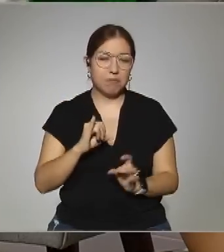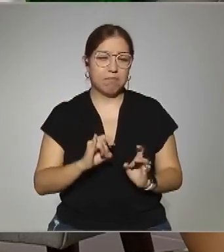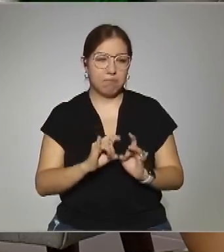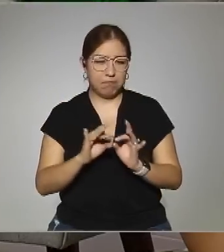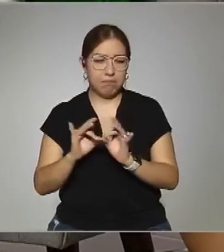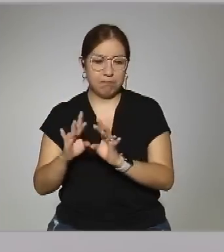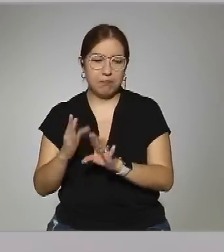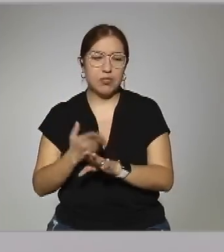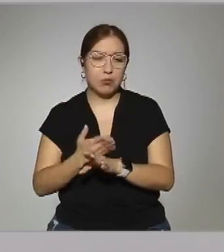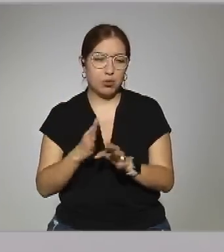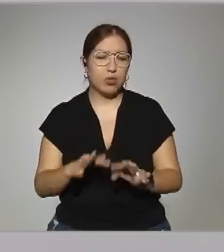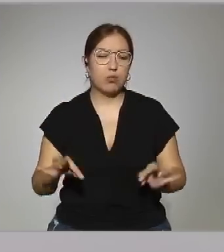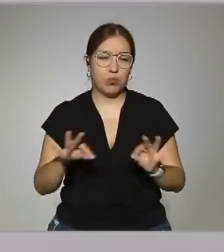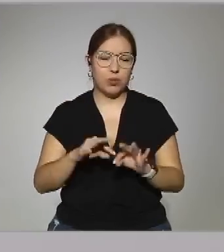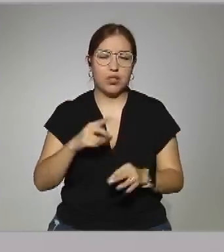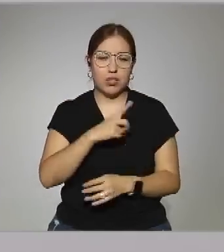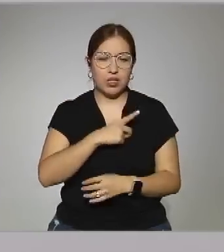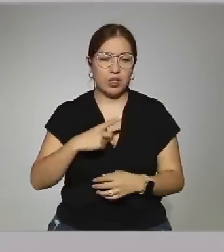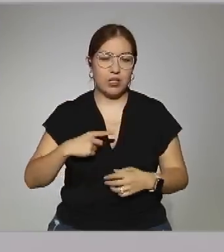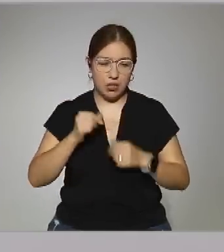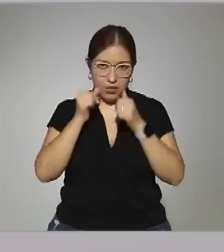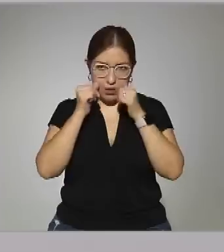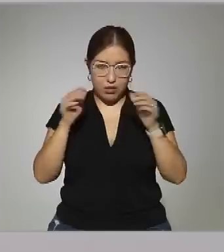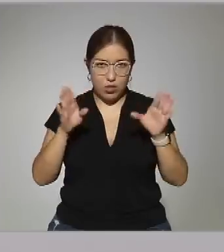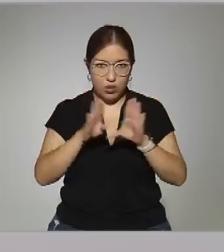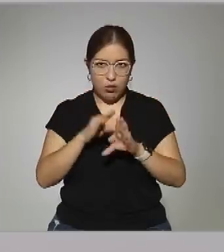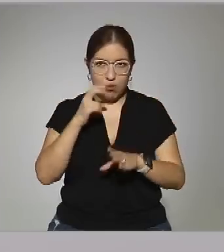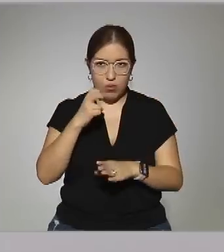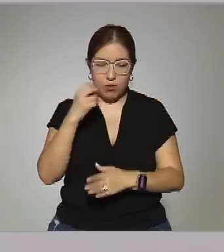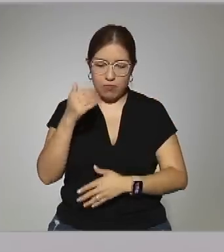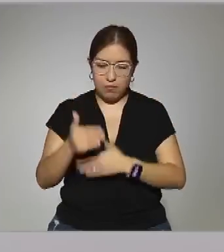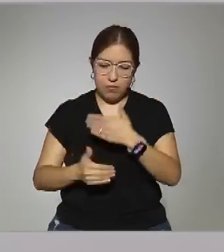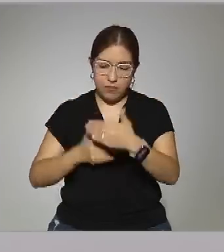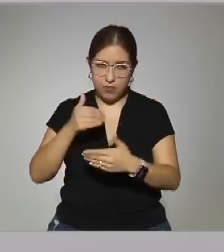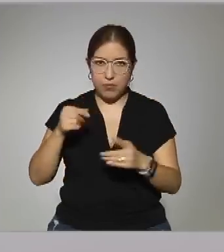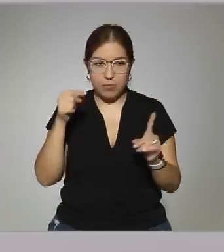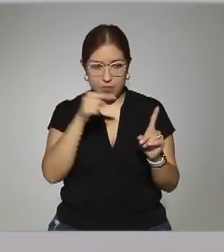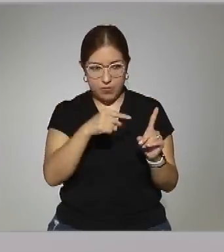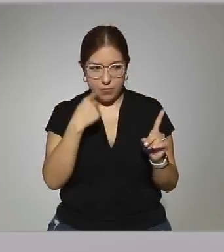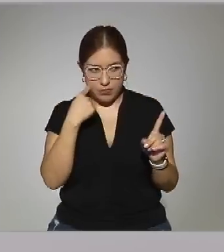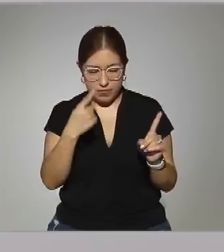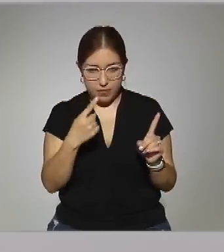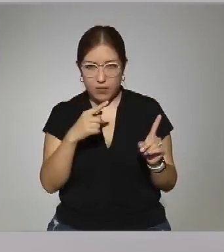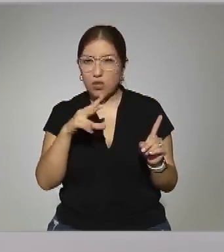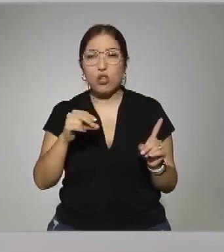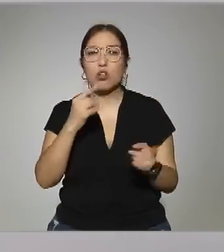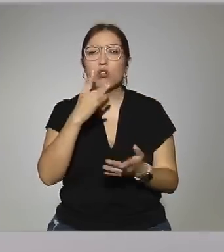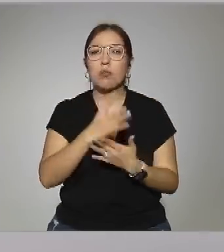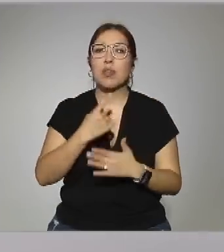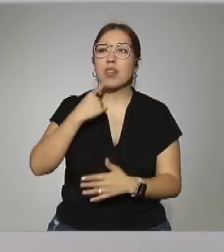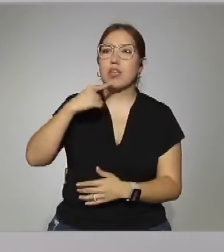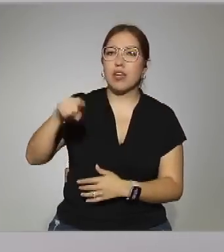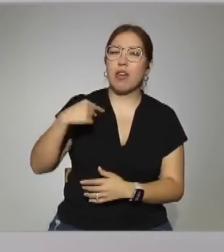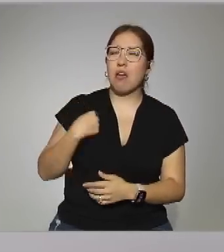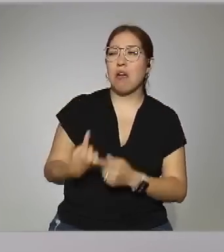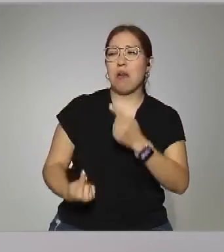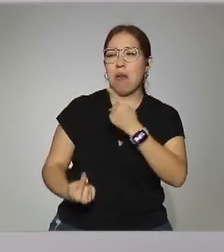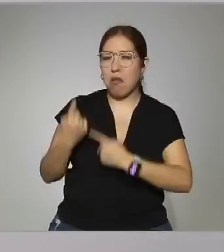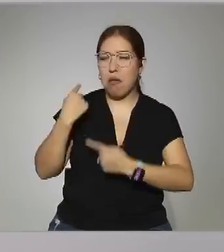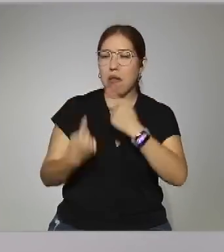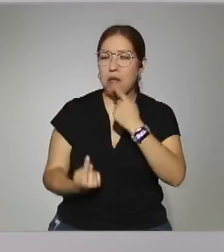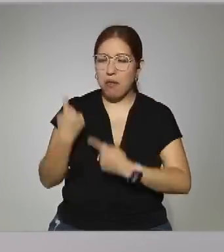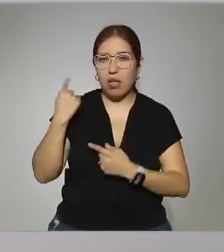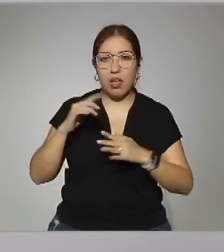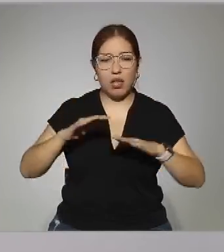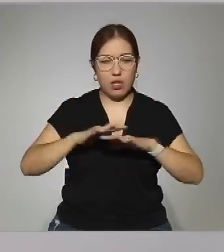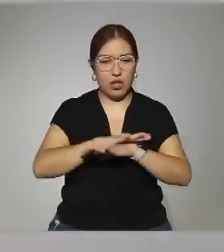es importante que se trabaje cómo se puede ir posibilitando que sea no nada más la queja de es que me hicieron, a